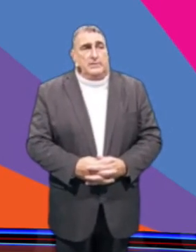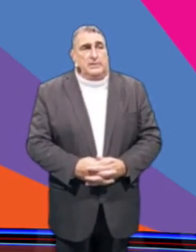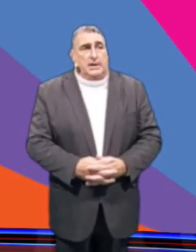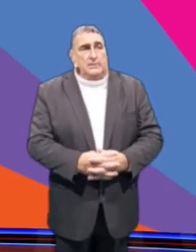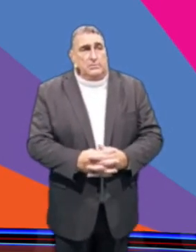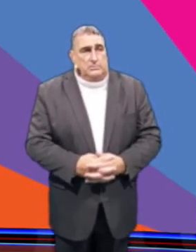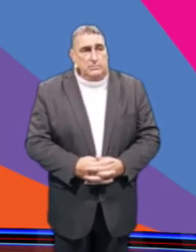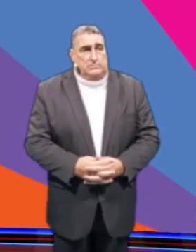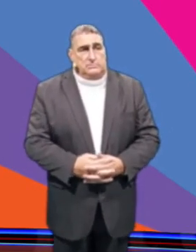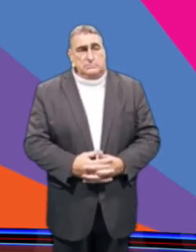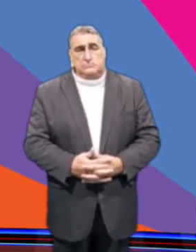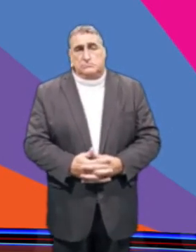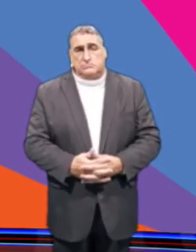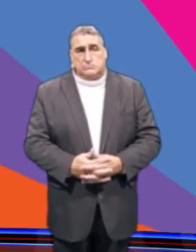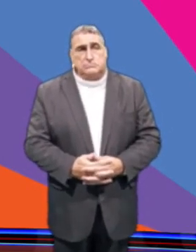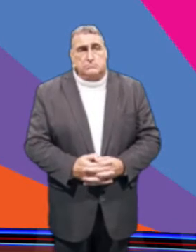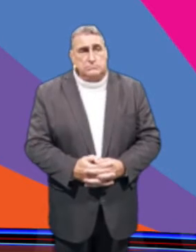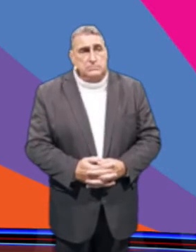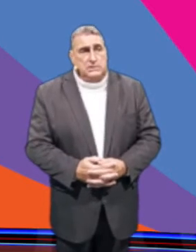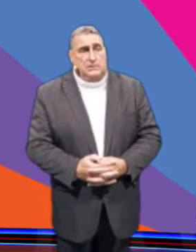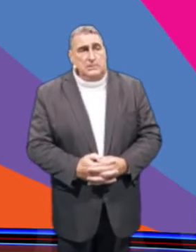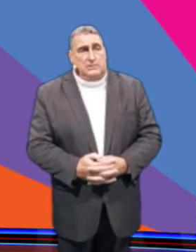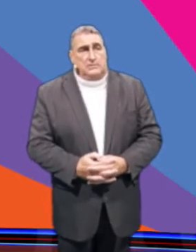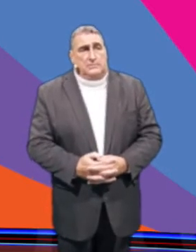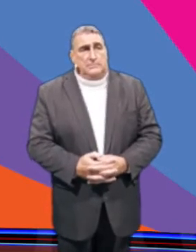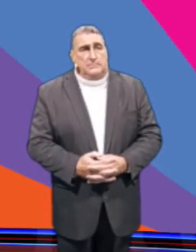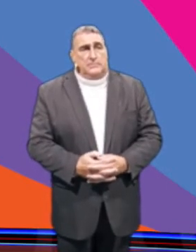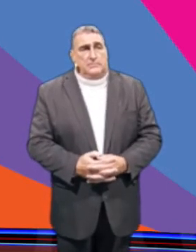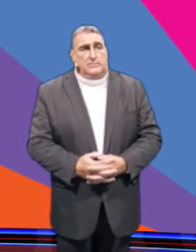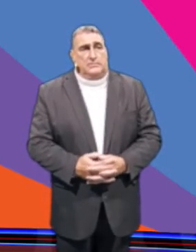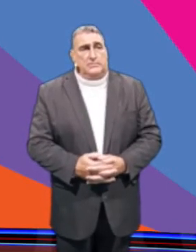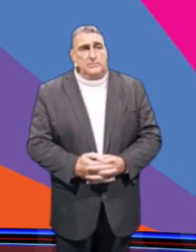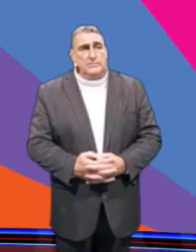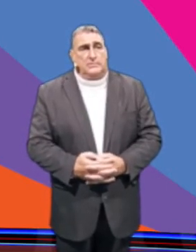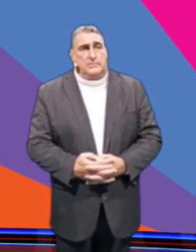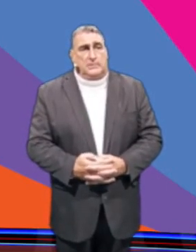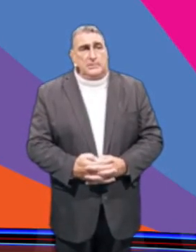redes. Ah, bueno. Vi en las redes, vi en las redes, vi en las redes, qué sé yo.